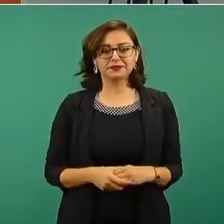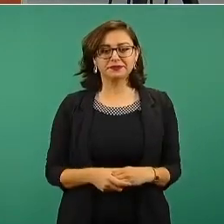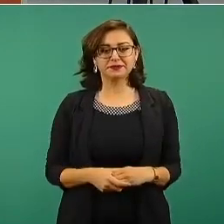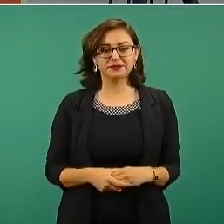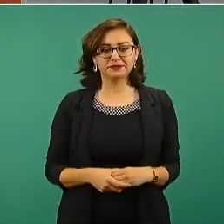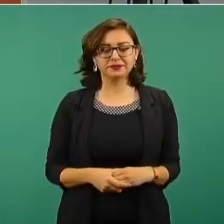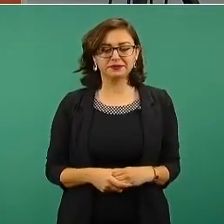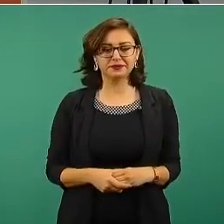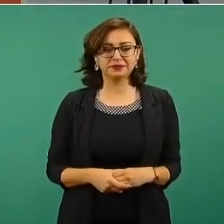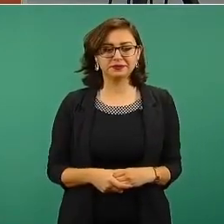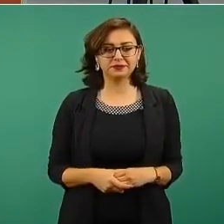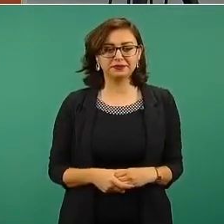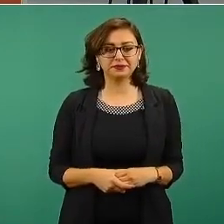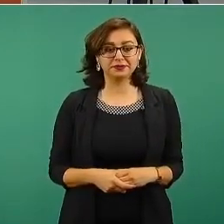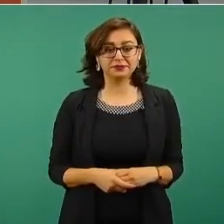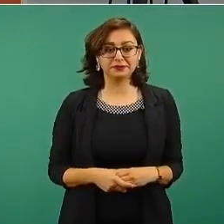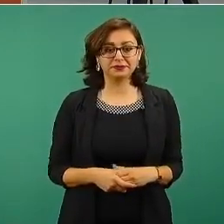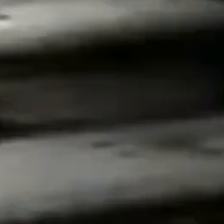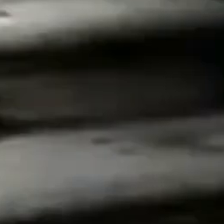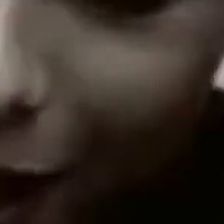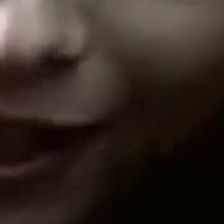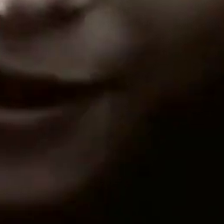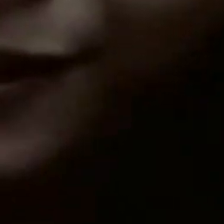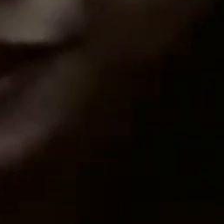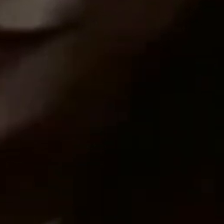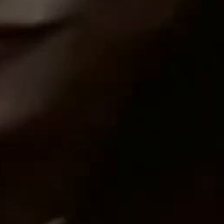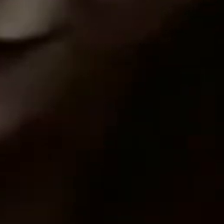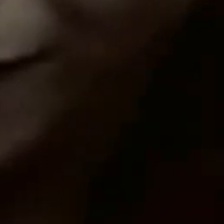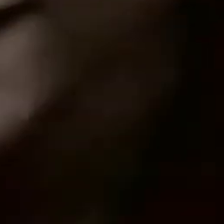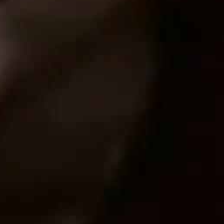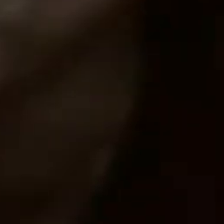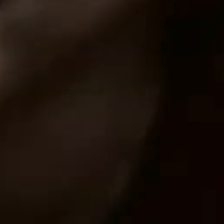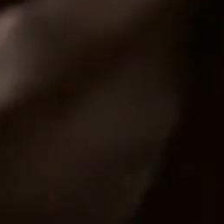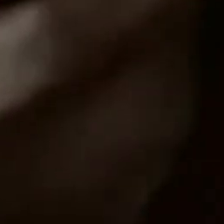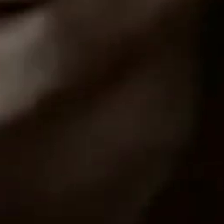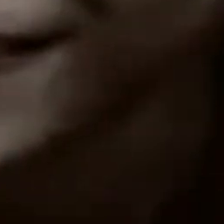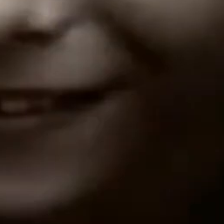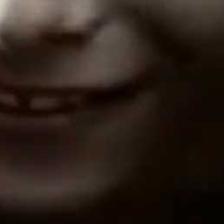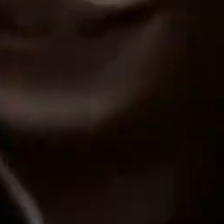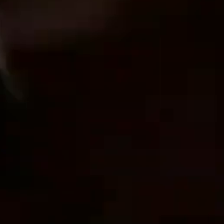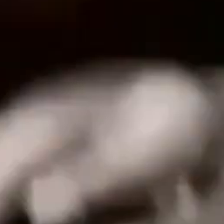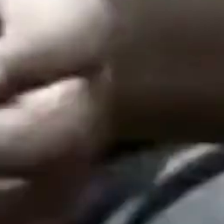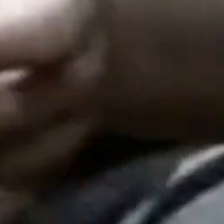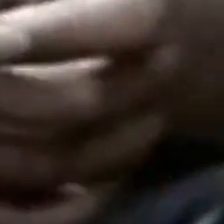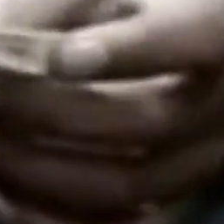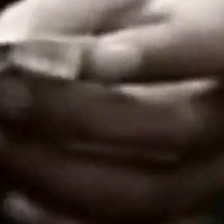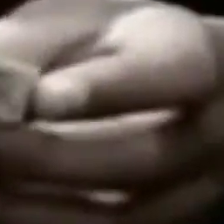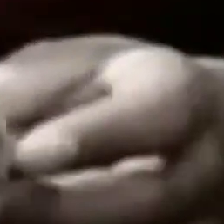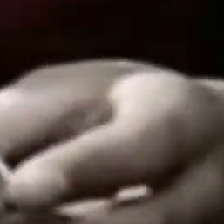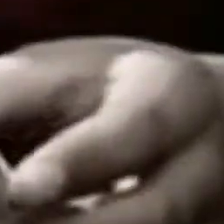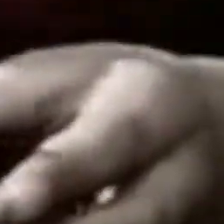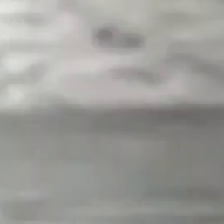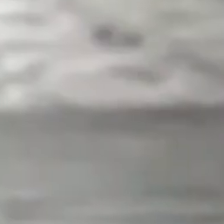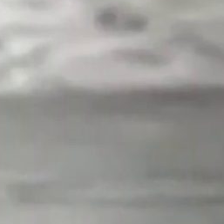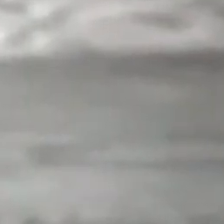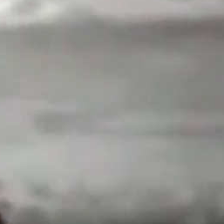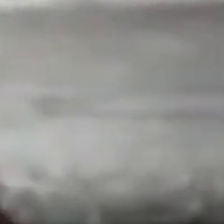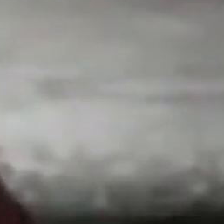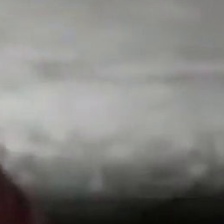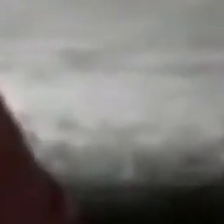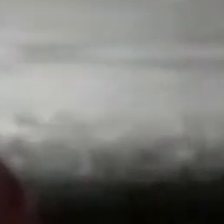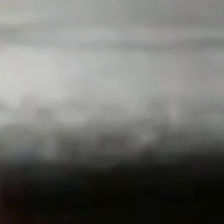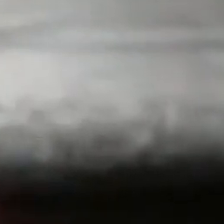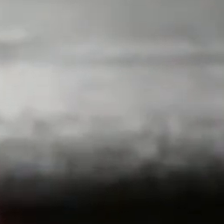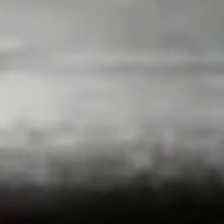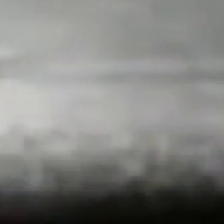¿Son tuyos esos 20 pesos? Sí, es mi billete. 20 mandados, 20 pesos. ¿Y si te digo que hubo una devaluación y que tus 20